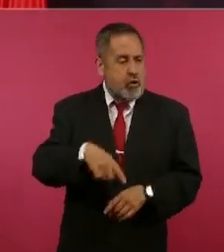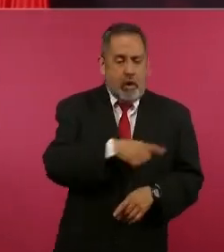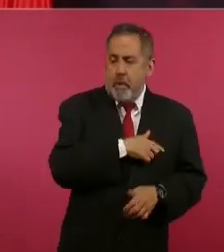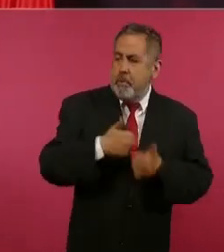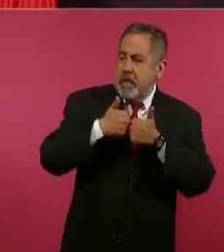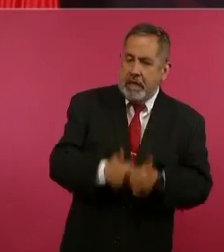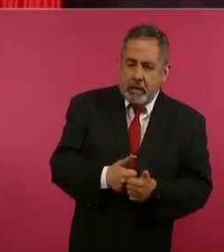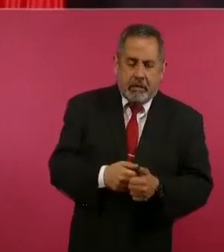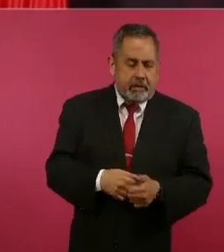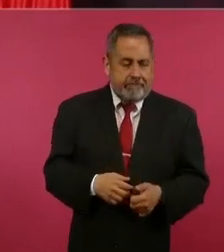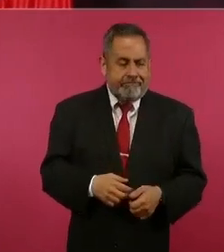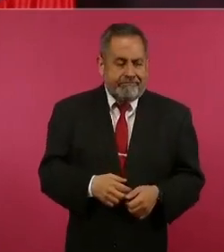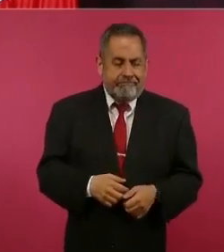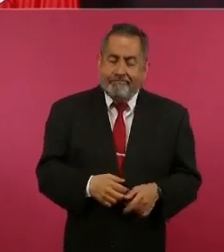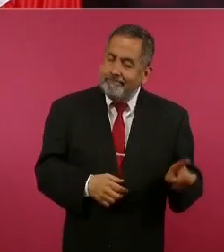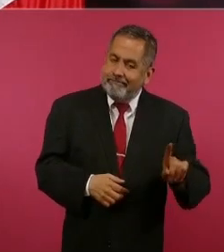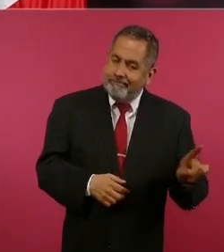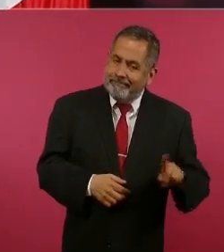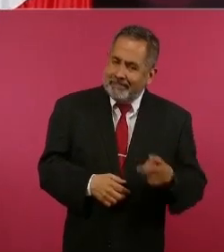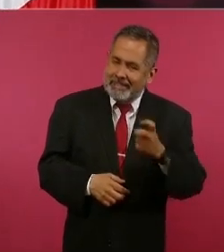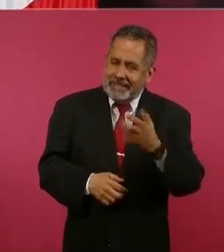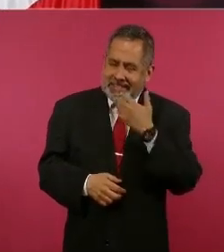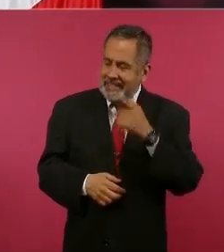Pues no es correcto eso, ¿eh?